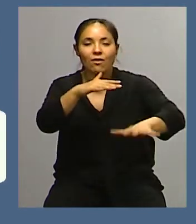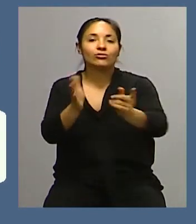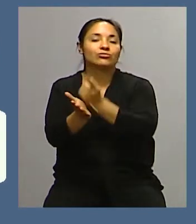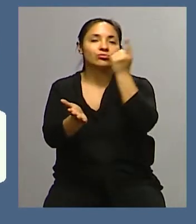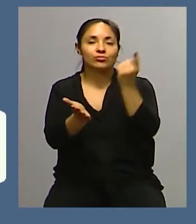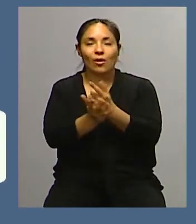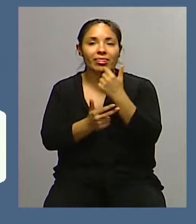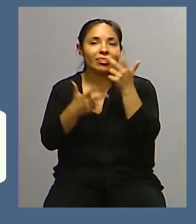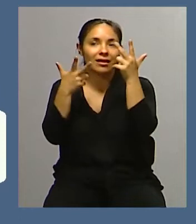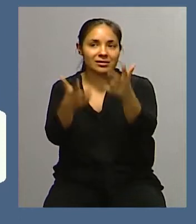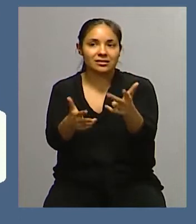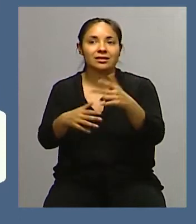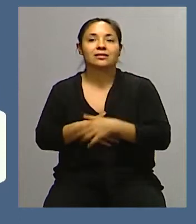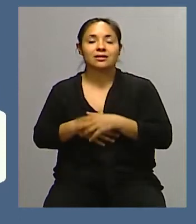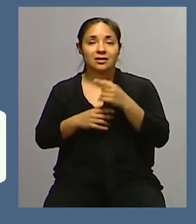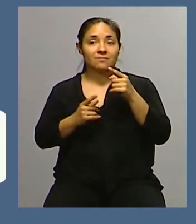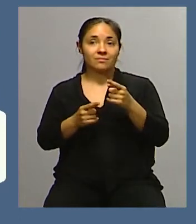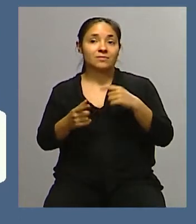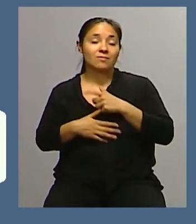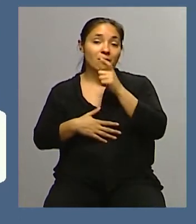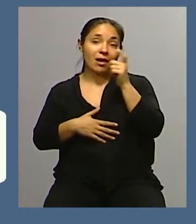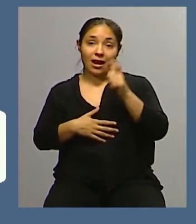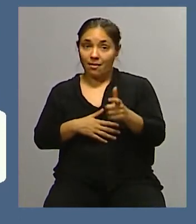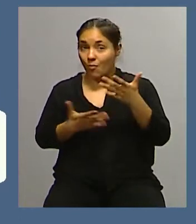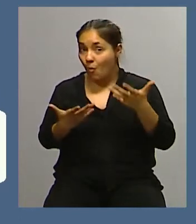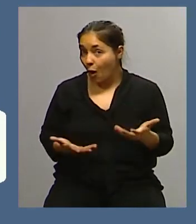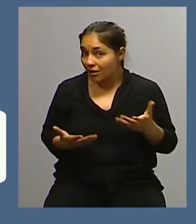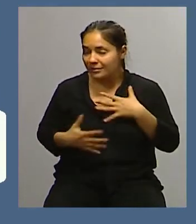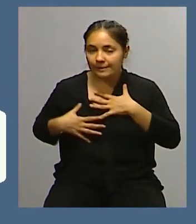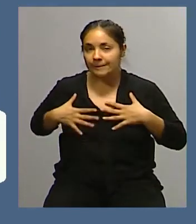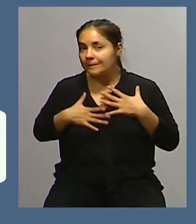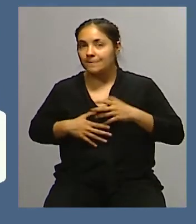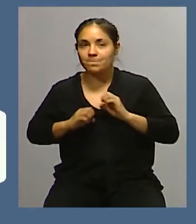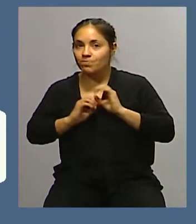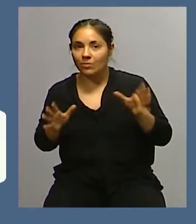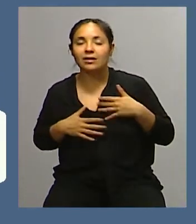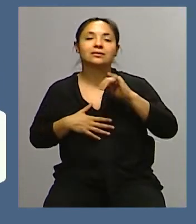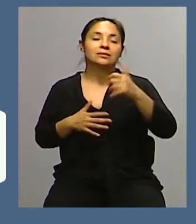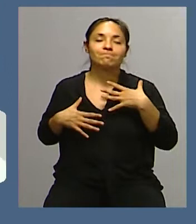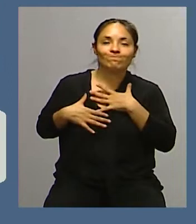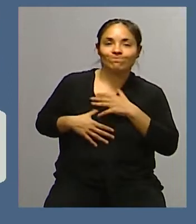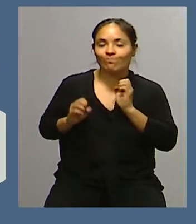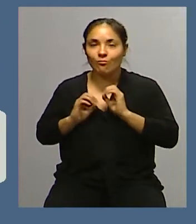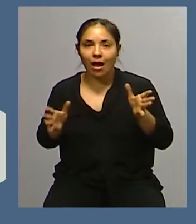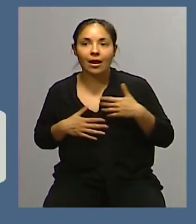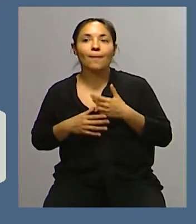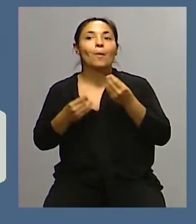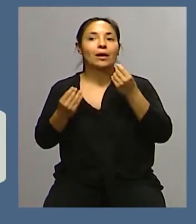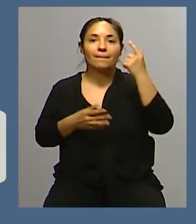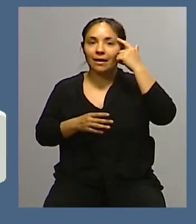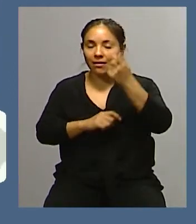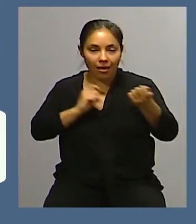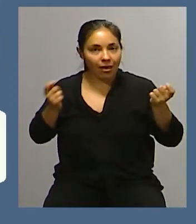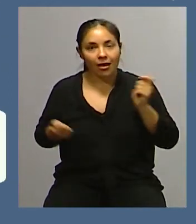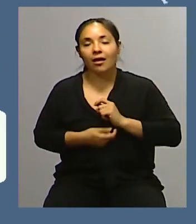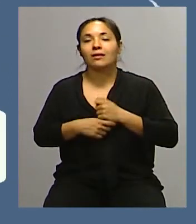genera Es un como cambio mala en las palabra, matrices. genera malestar. ¿Cómo? Genera malestar, es como una especie de mala Genera palabra. malestar porque genera repensar absolutamente.